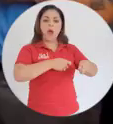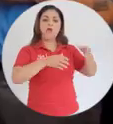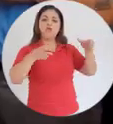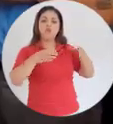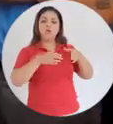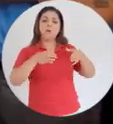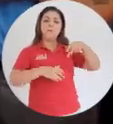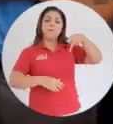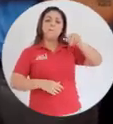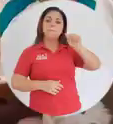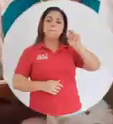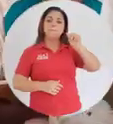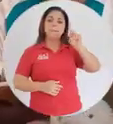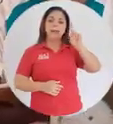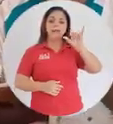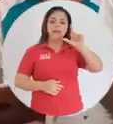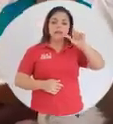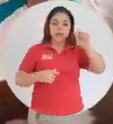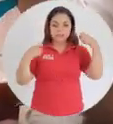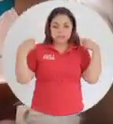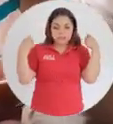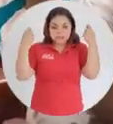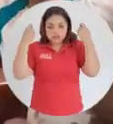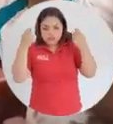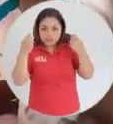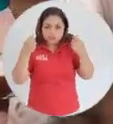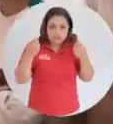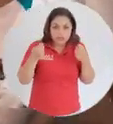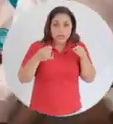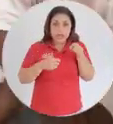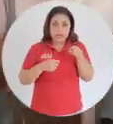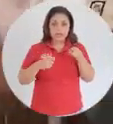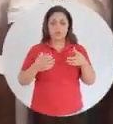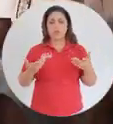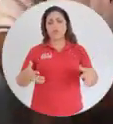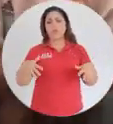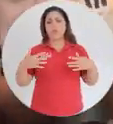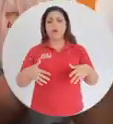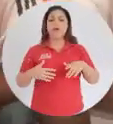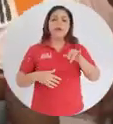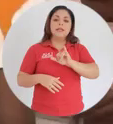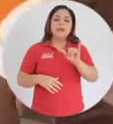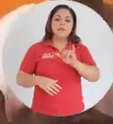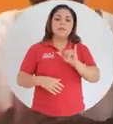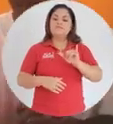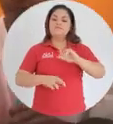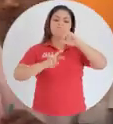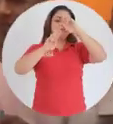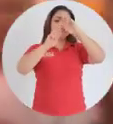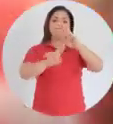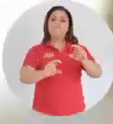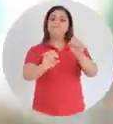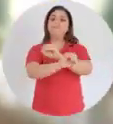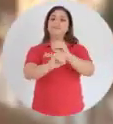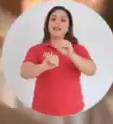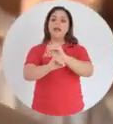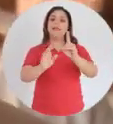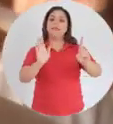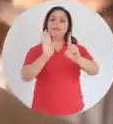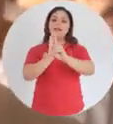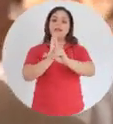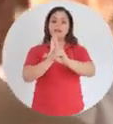que considerar cómo se ha venido también y respetando el Estado de